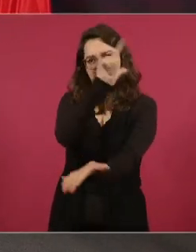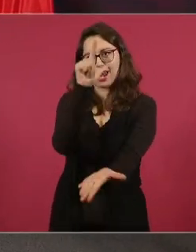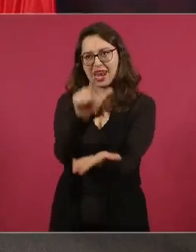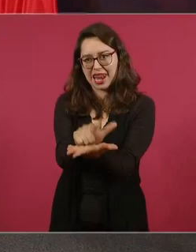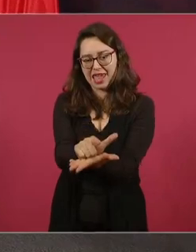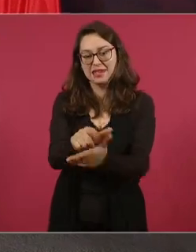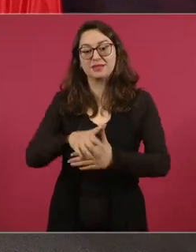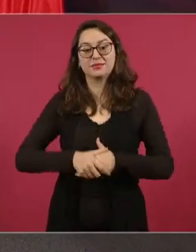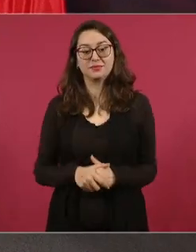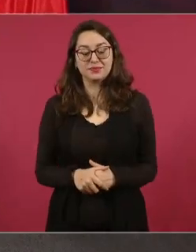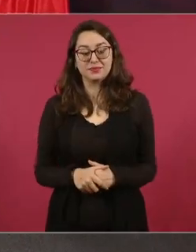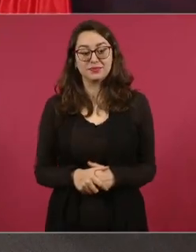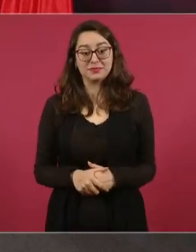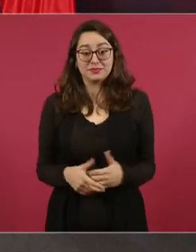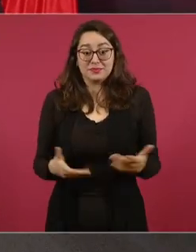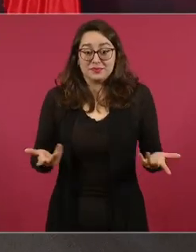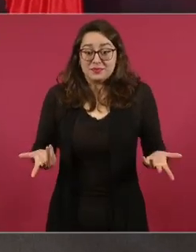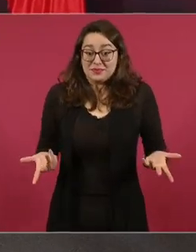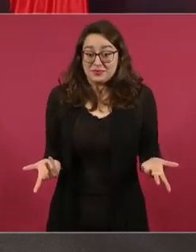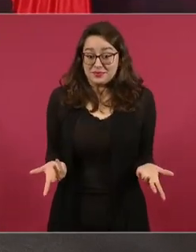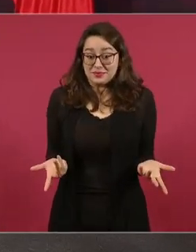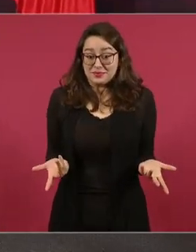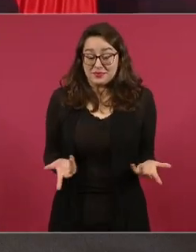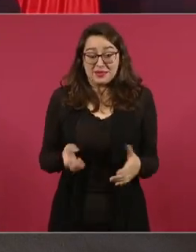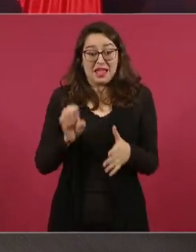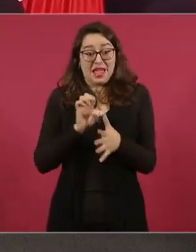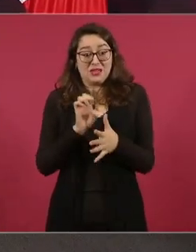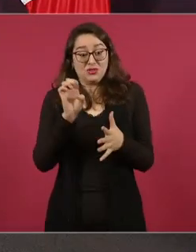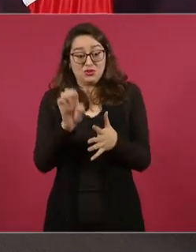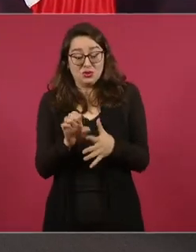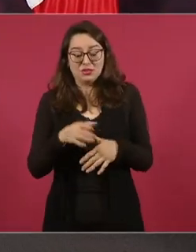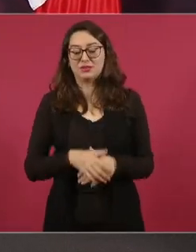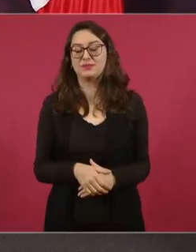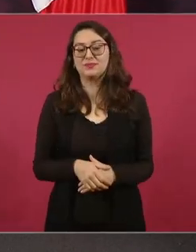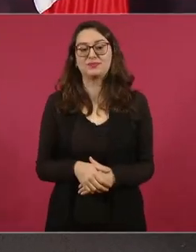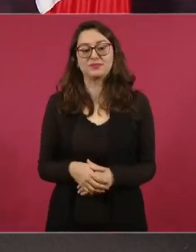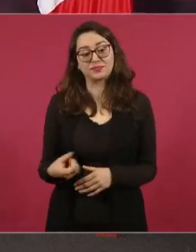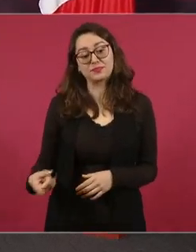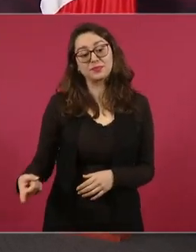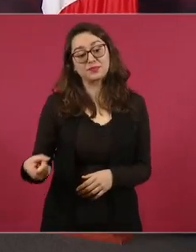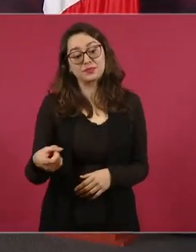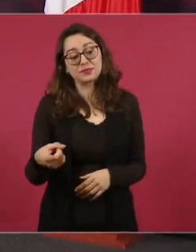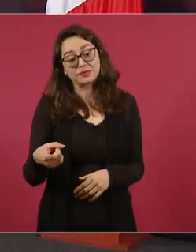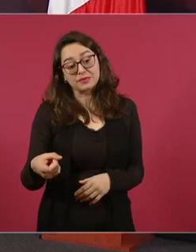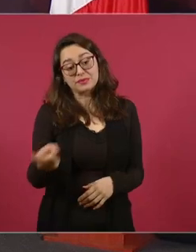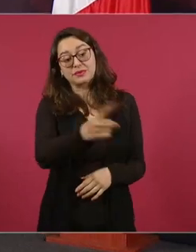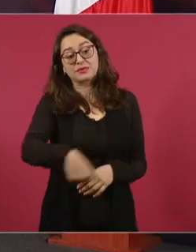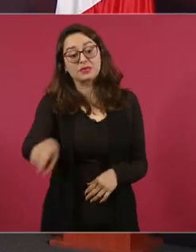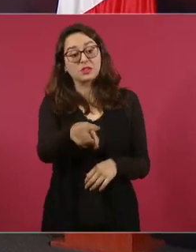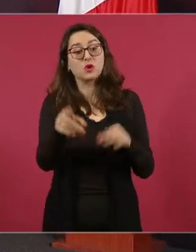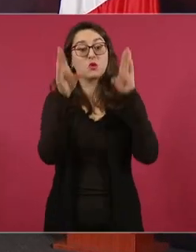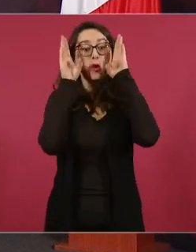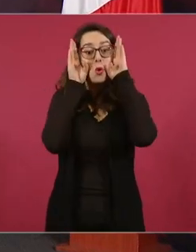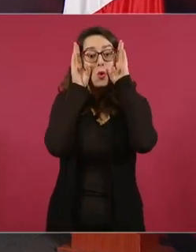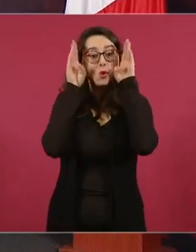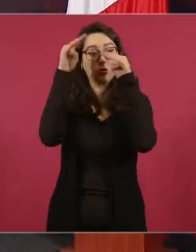¿qué es lo que quieren entonces los conservadores y sus lacayos?